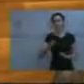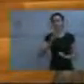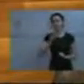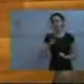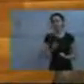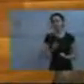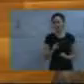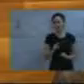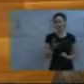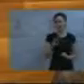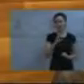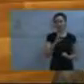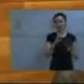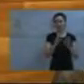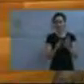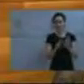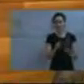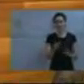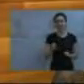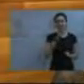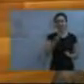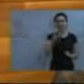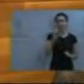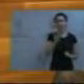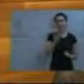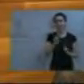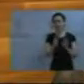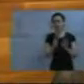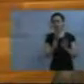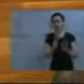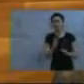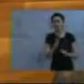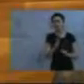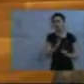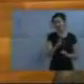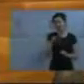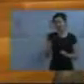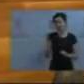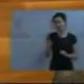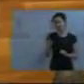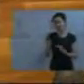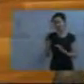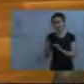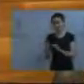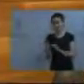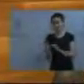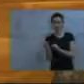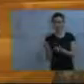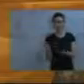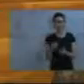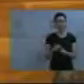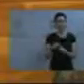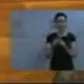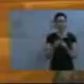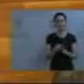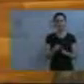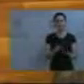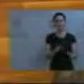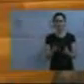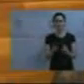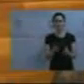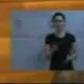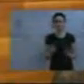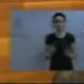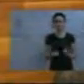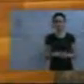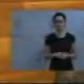C, 7. El lote D, 8. Y el lote E, 3 personas que tendrían que aportar. Si usted hace una media, yo me he procurado hacerla, más o